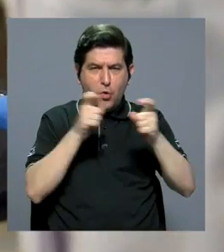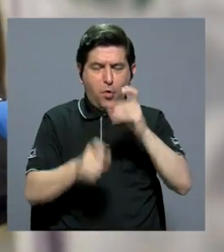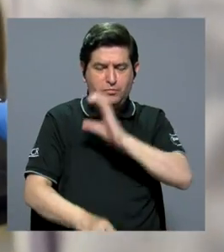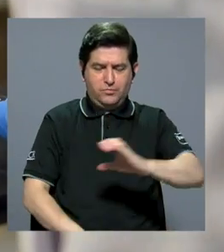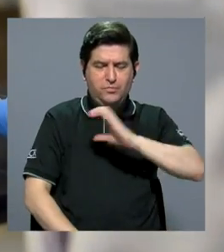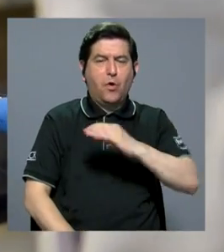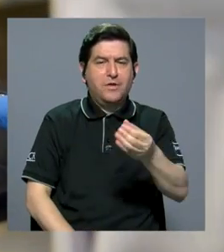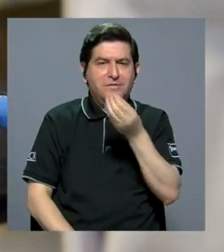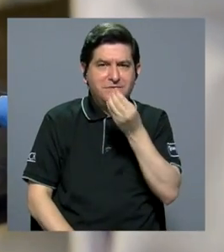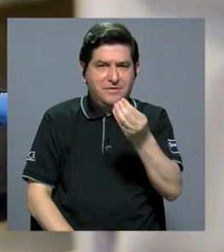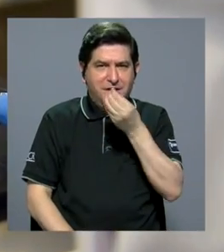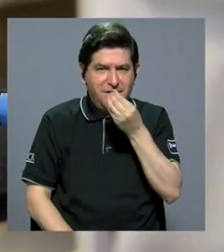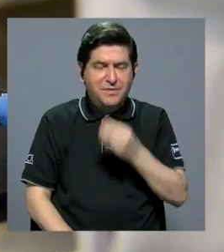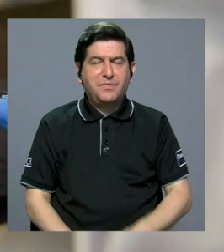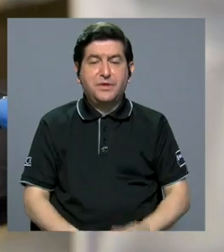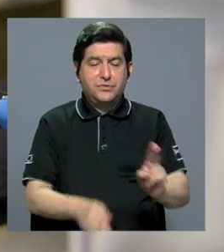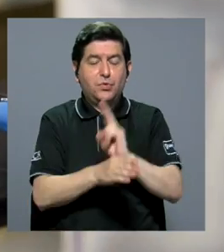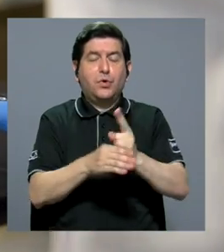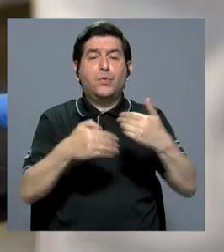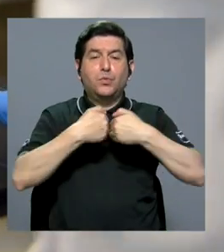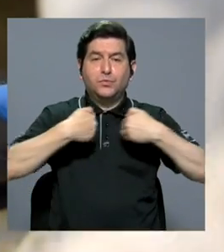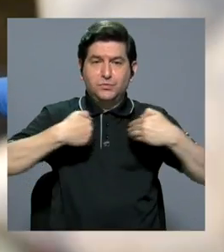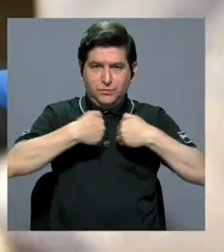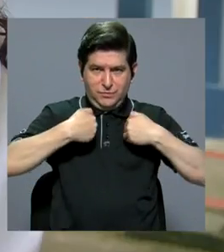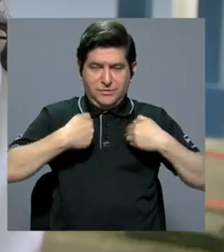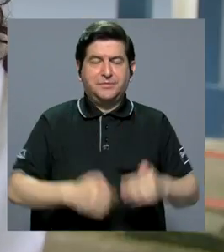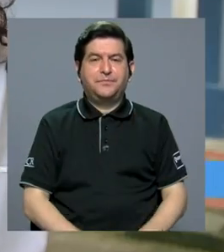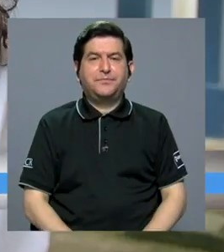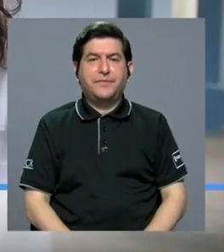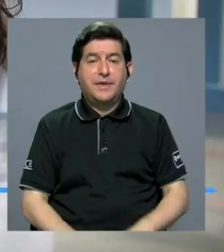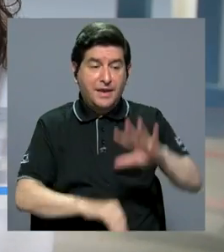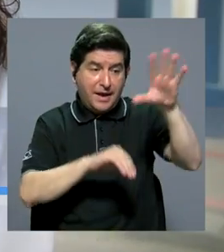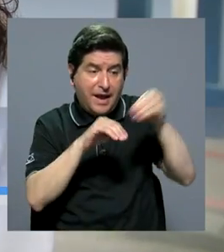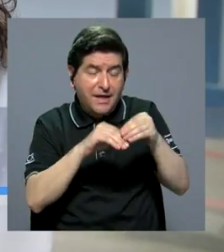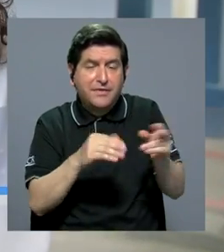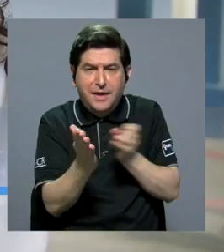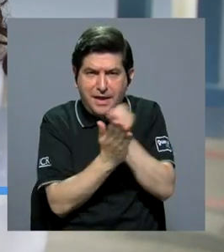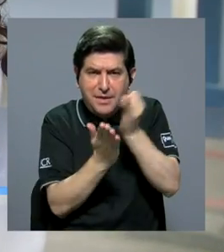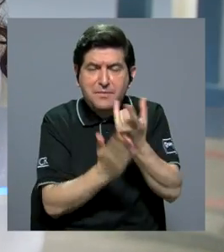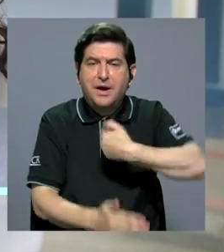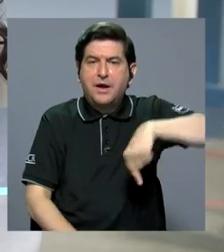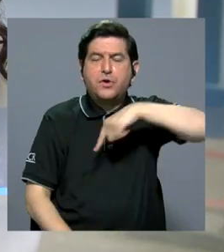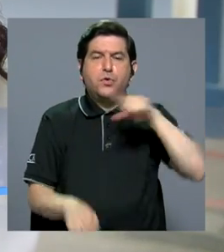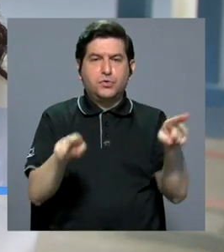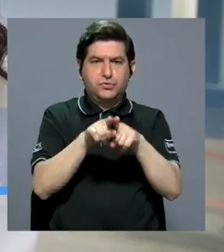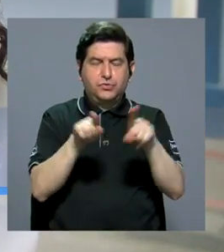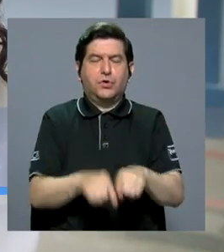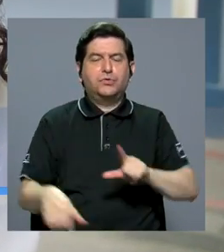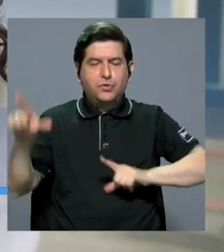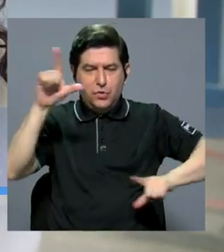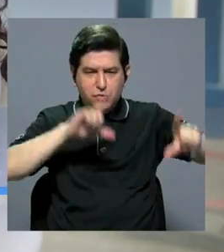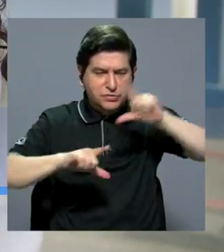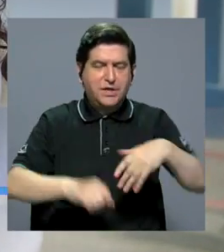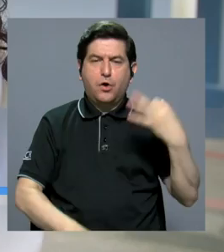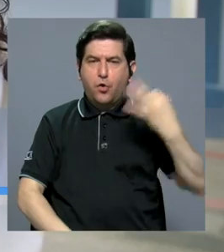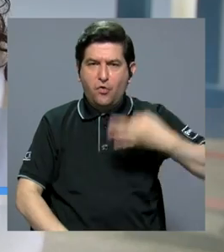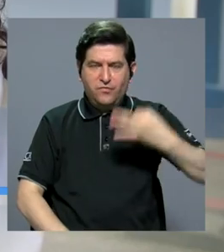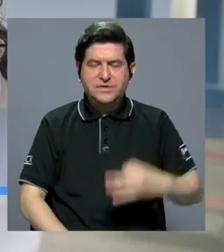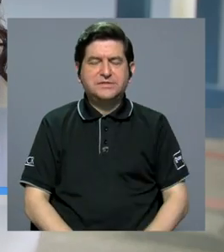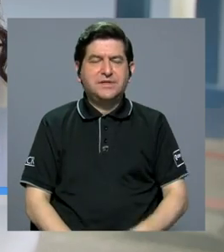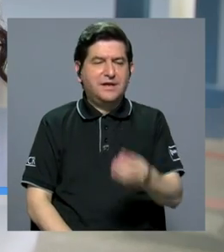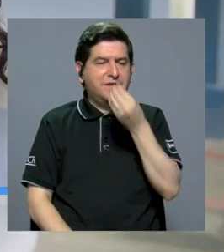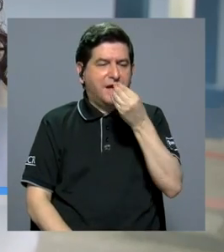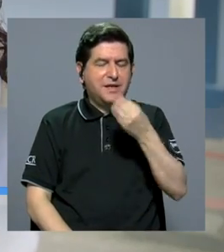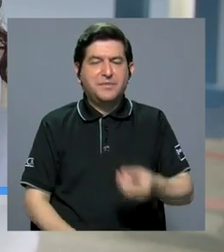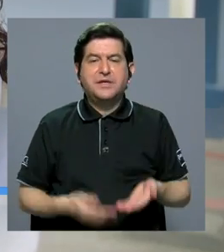control de calidad de los alimentos de consumo animal. Además de realizar investigaciones, nosotros también somos el Laboratorio Oficial de